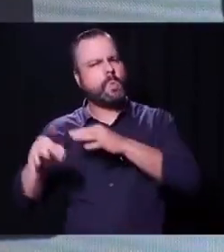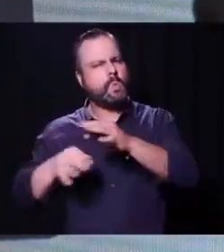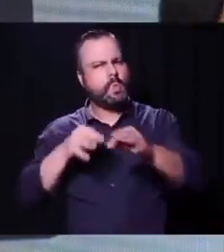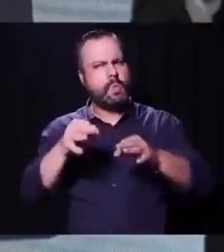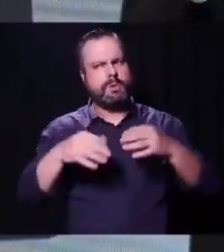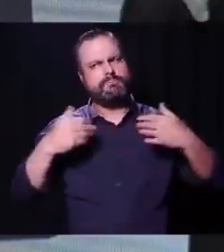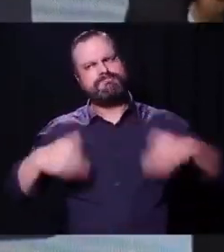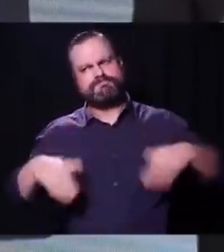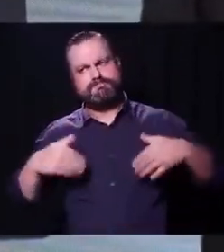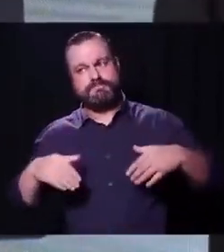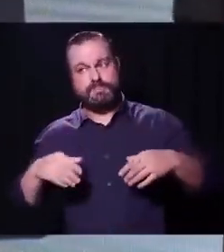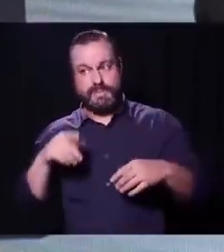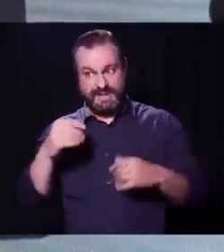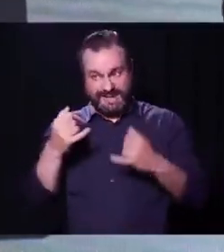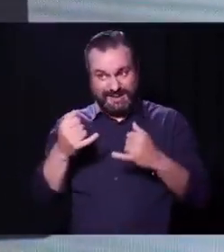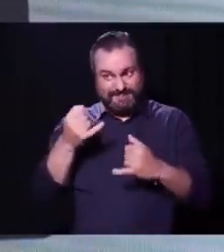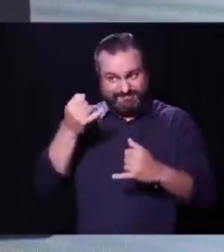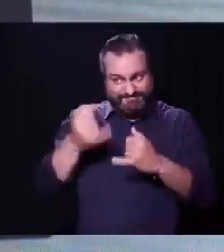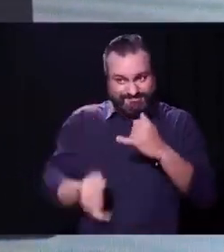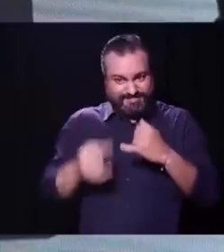último estado financiero